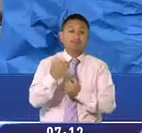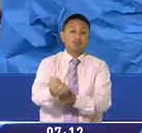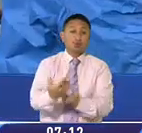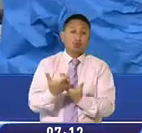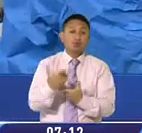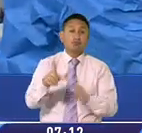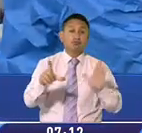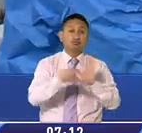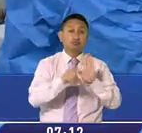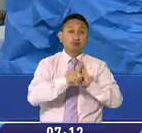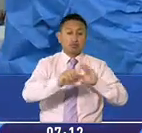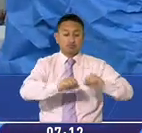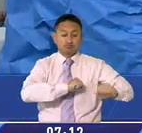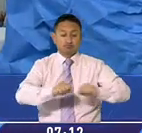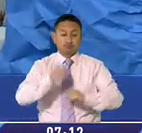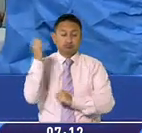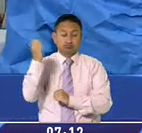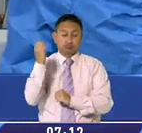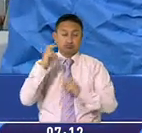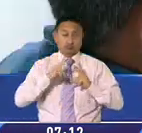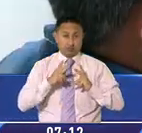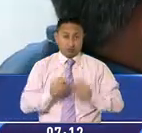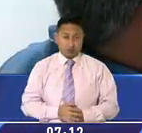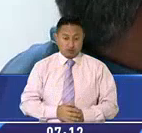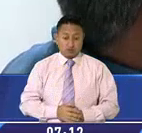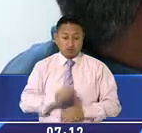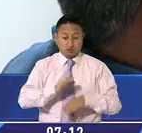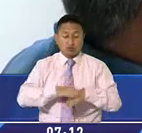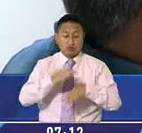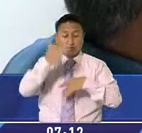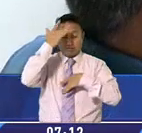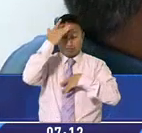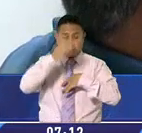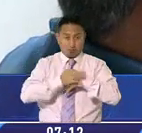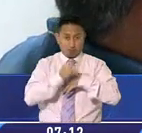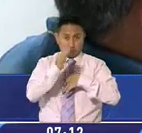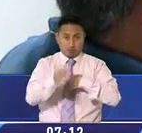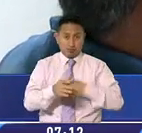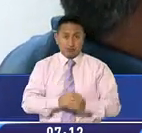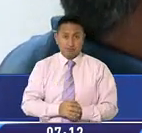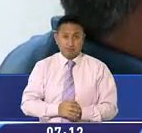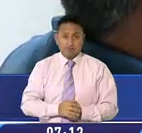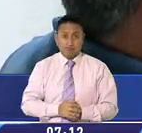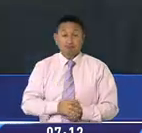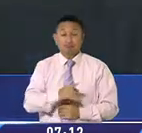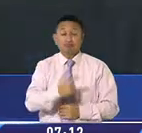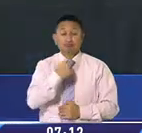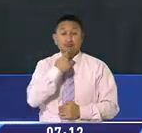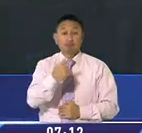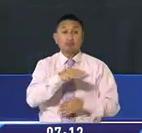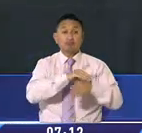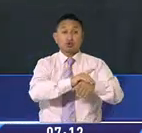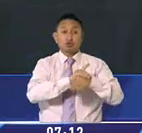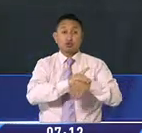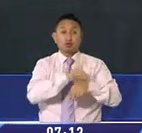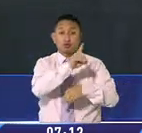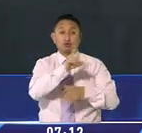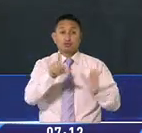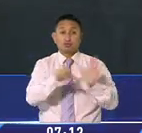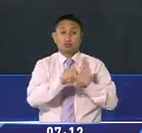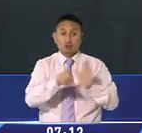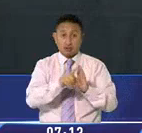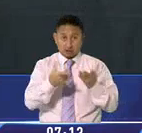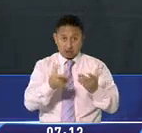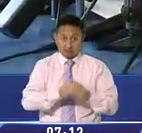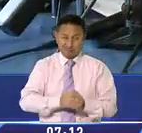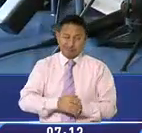Emergencia Sanitaria causada por la COVID-19. A decir de los médicos, dicha ley llega tarde, pero aseguran que